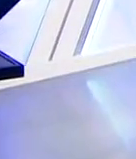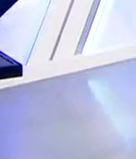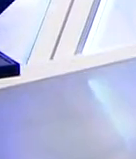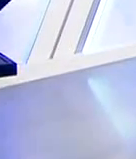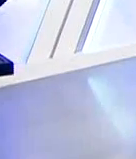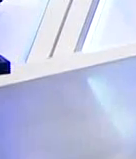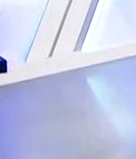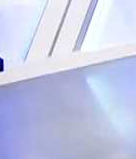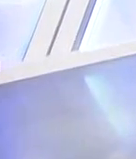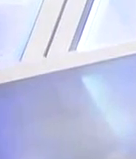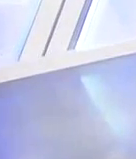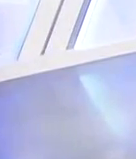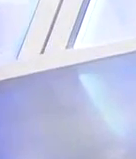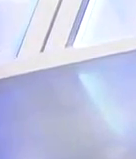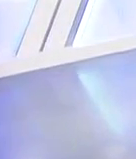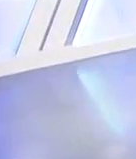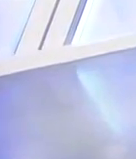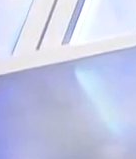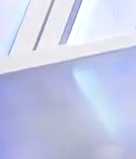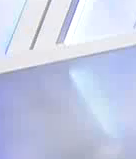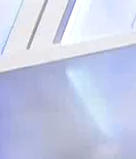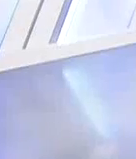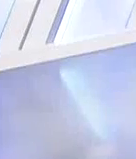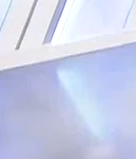Para más información, visítanos en